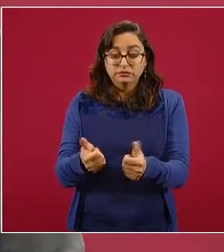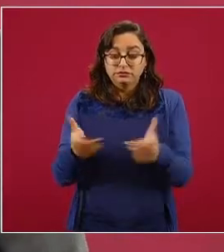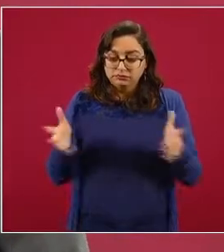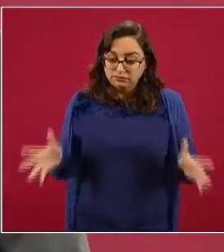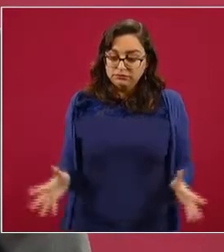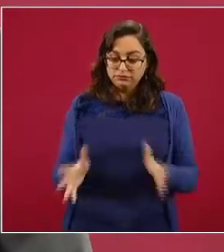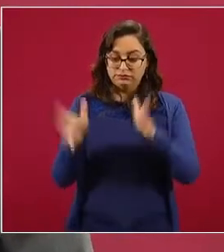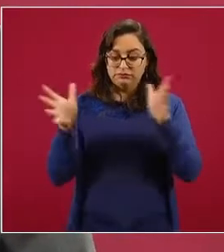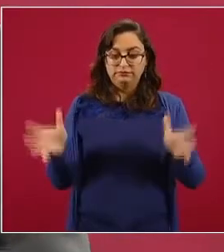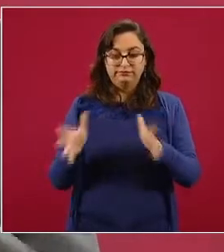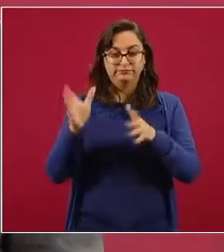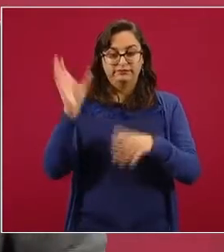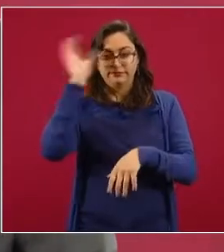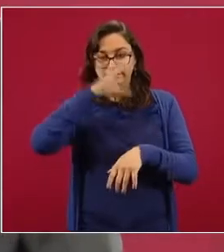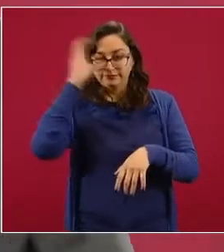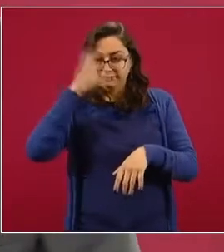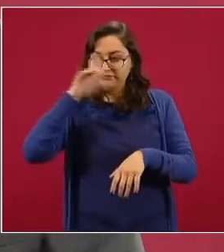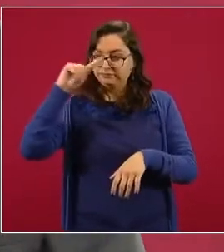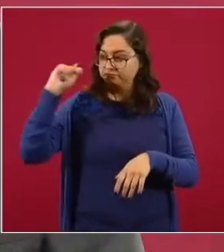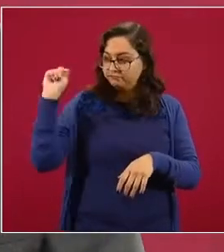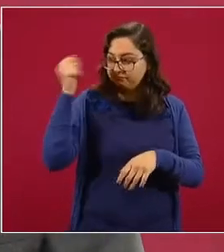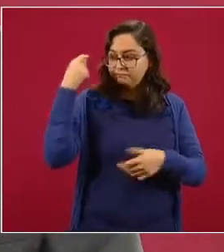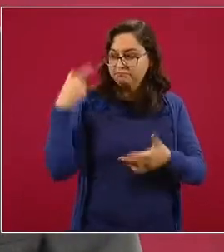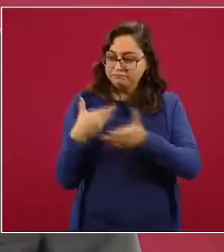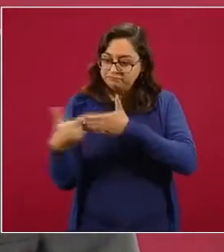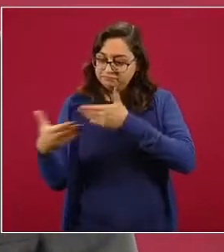fomentar la ciencia, la tecnología,